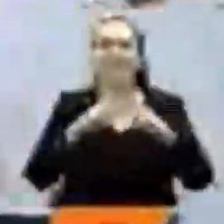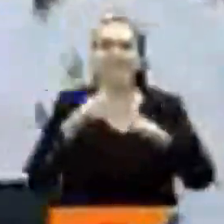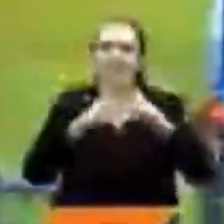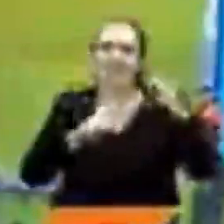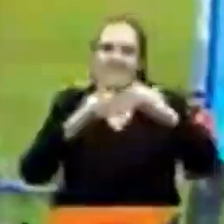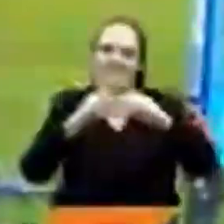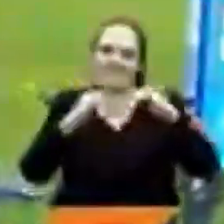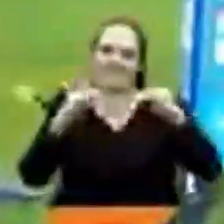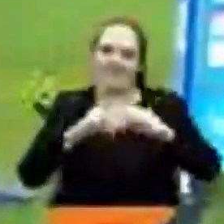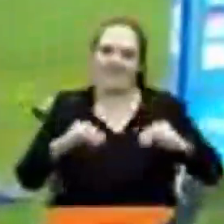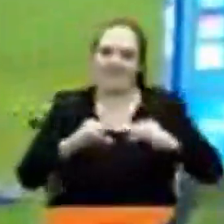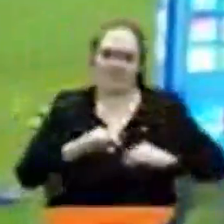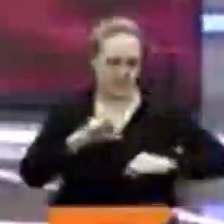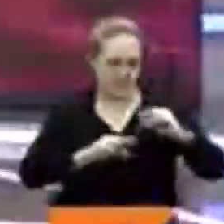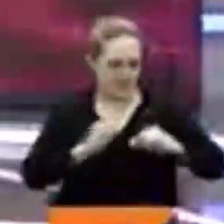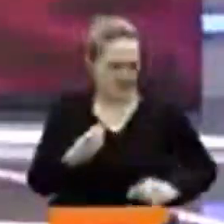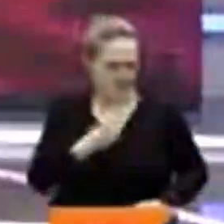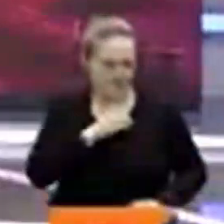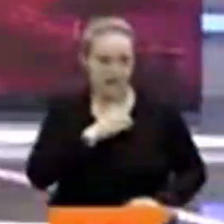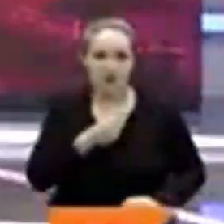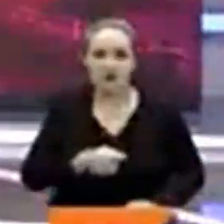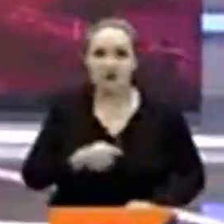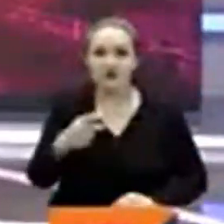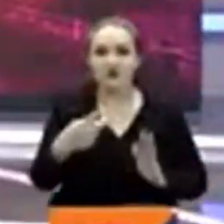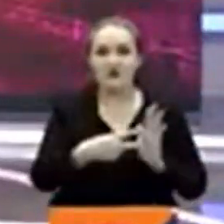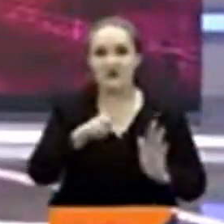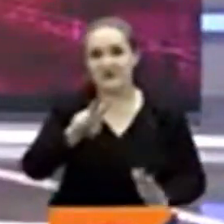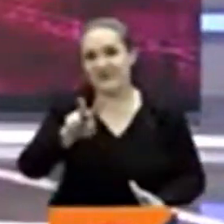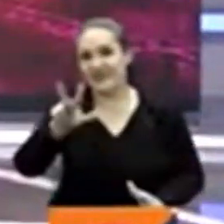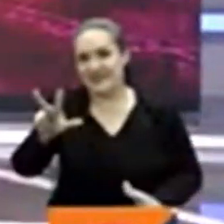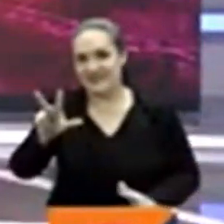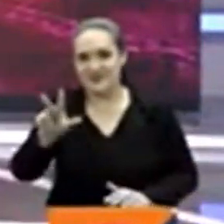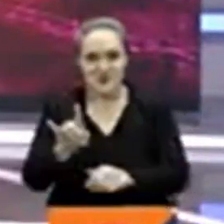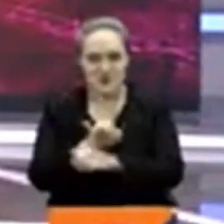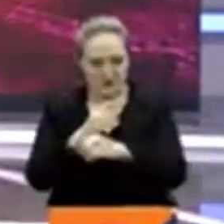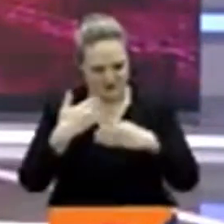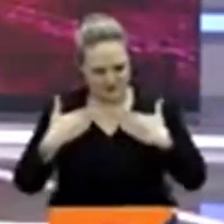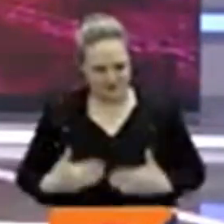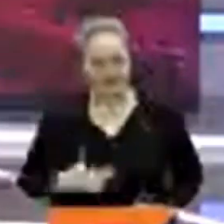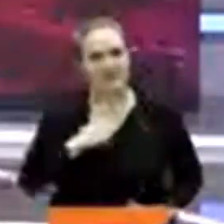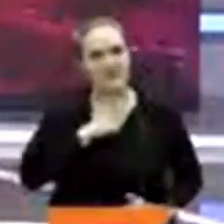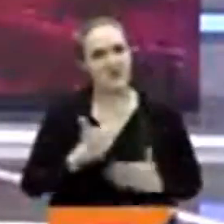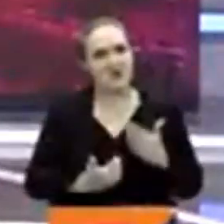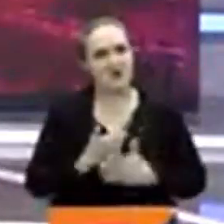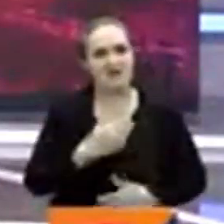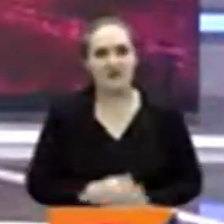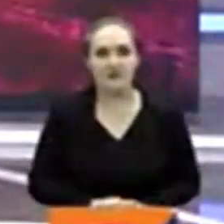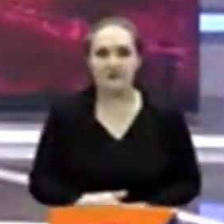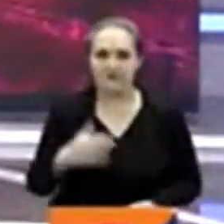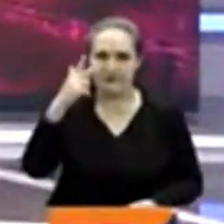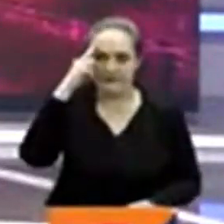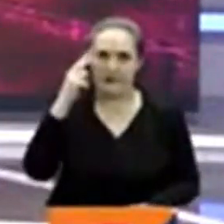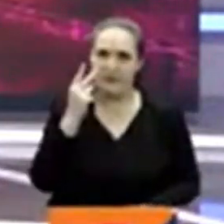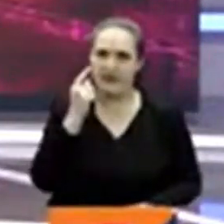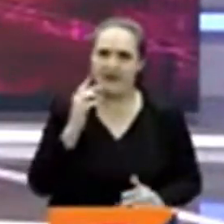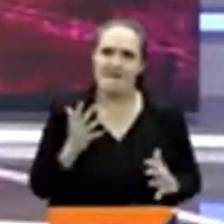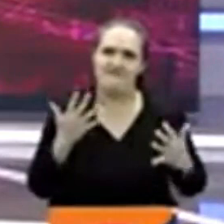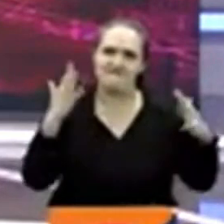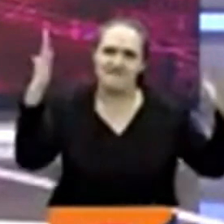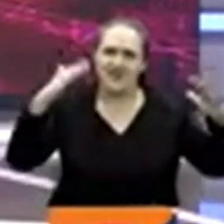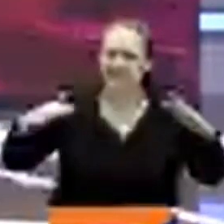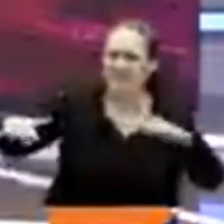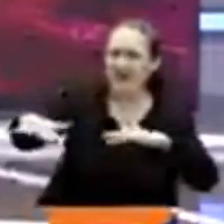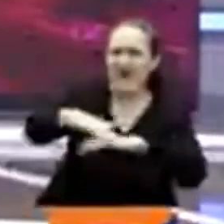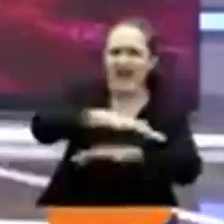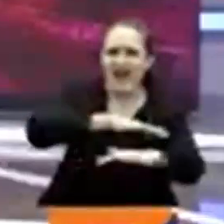la Copa Libertadores. Increíble, definitivamente. Y por supuesto, la fiesta en Pereira y sus alrededores no se hizo esperar.